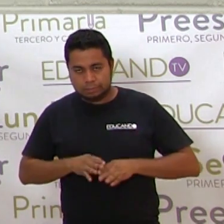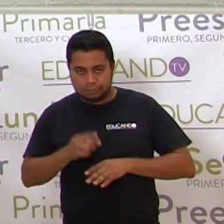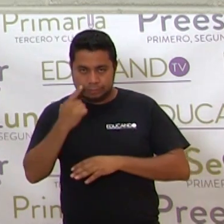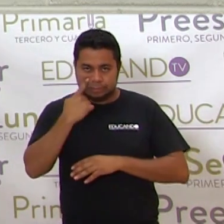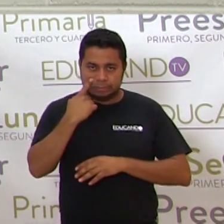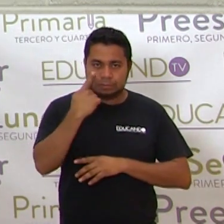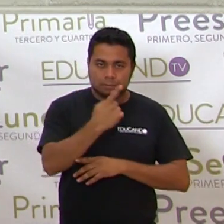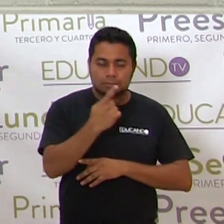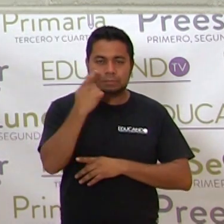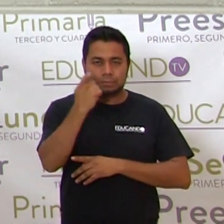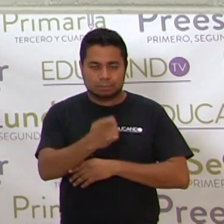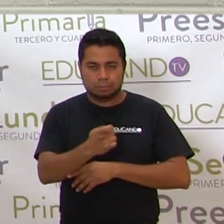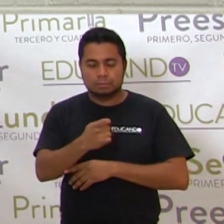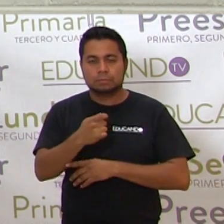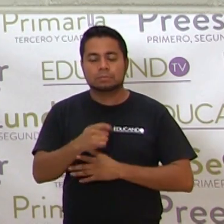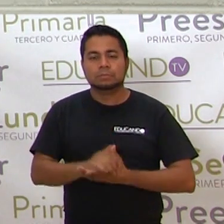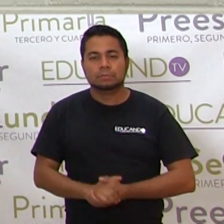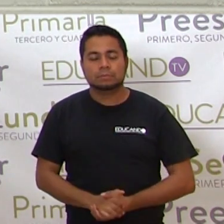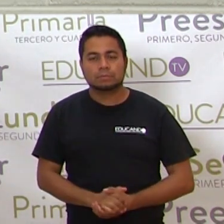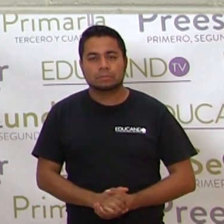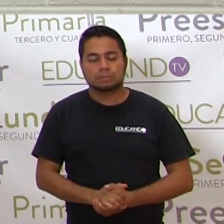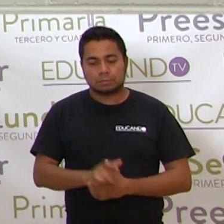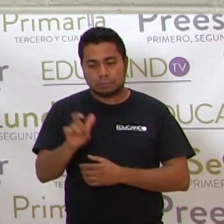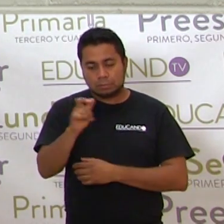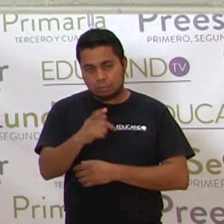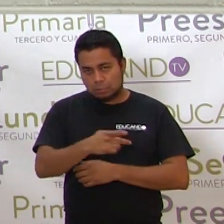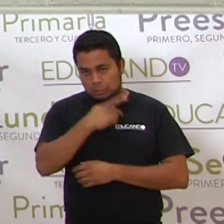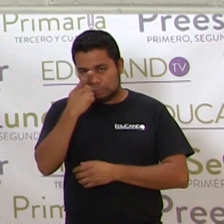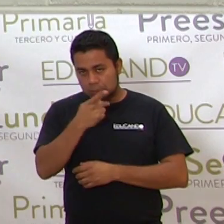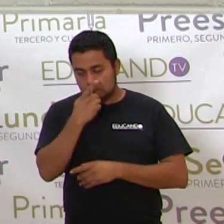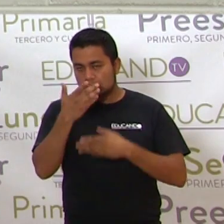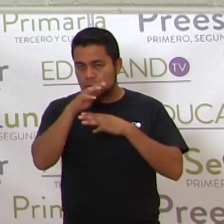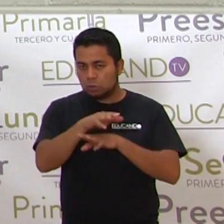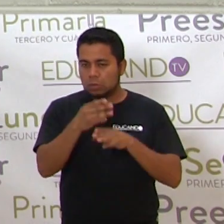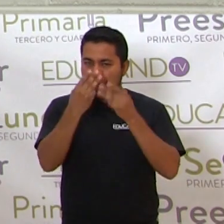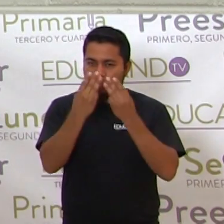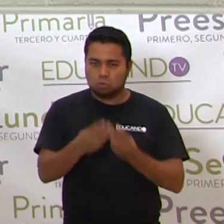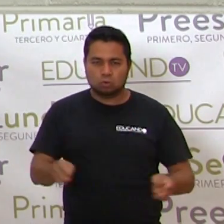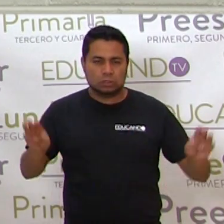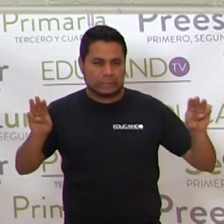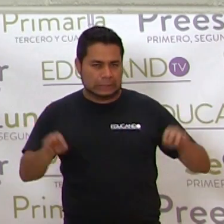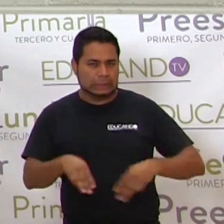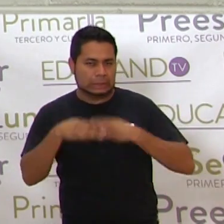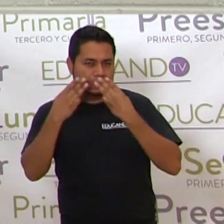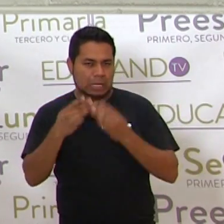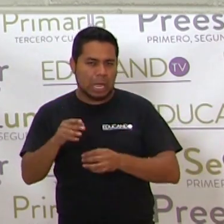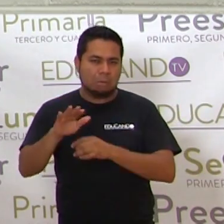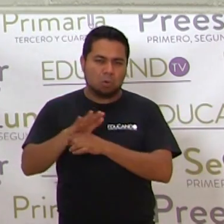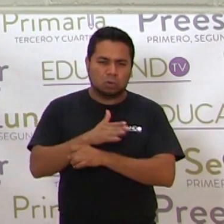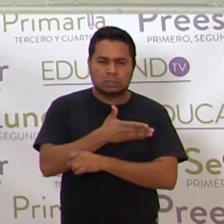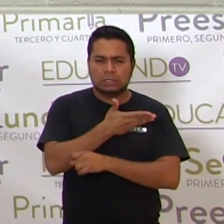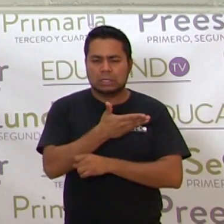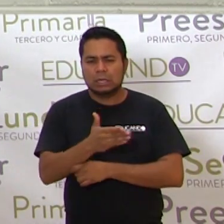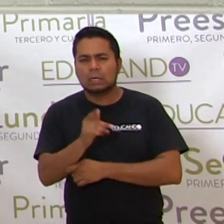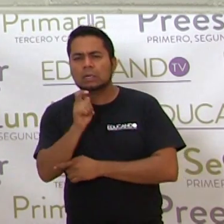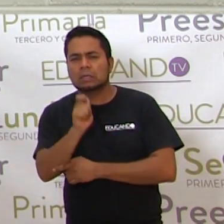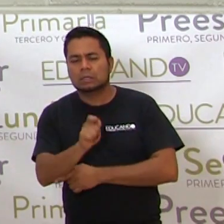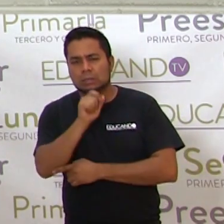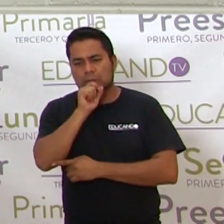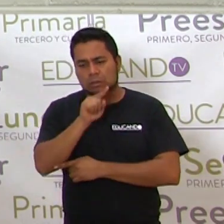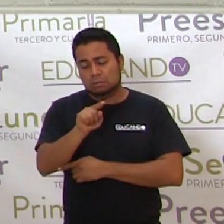Cuando hablamos de la música, bien, la música también es